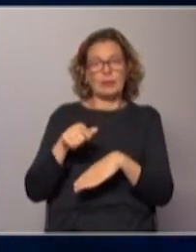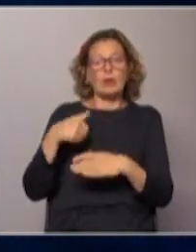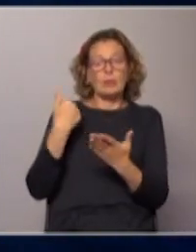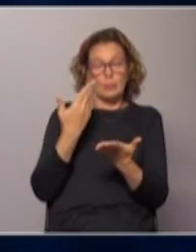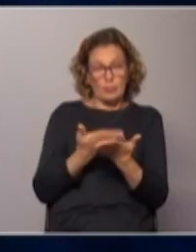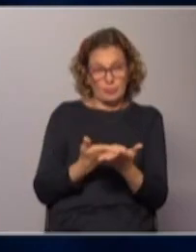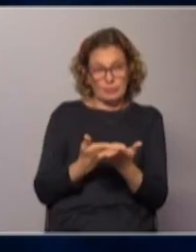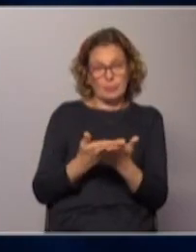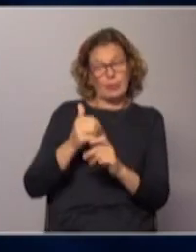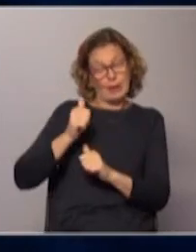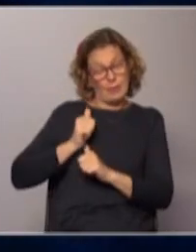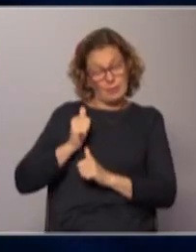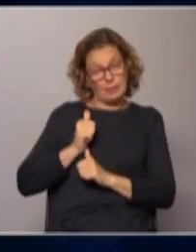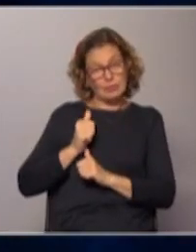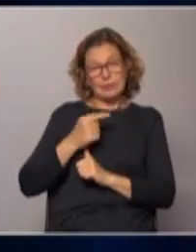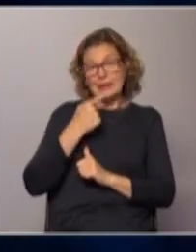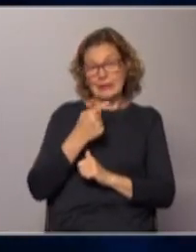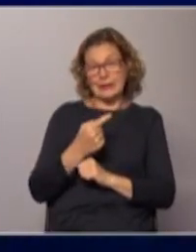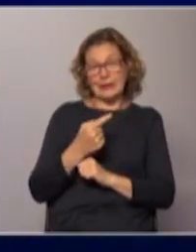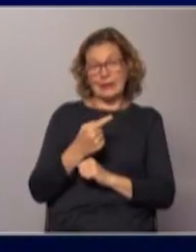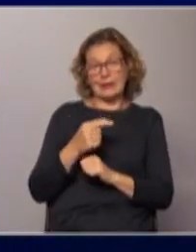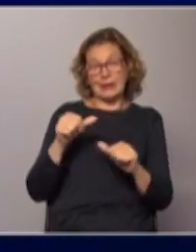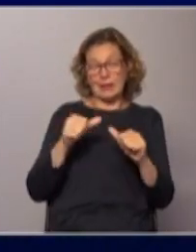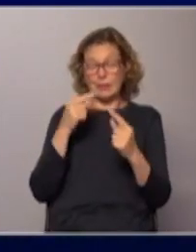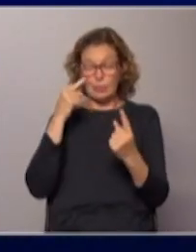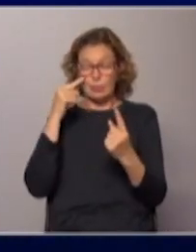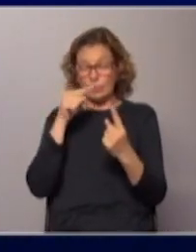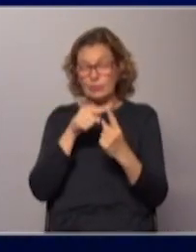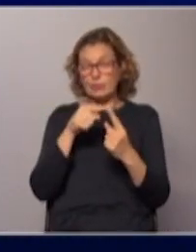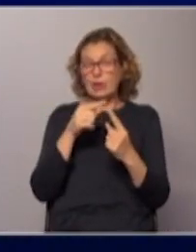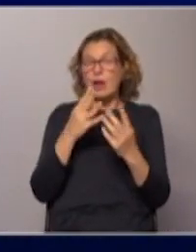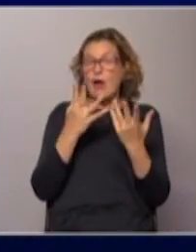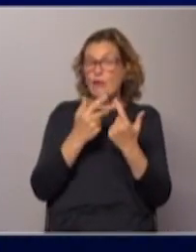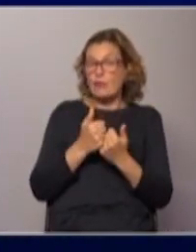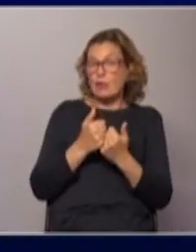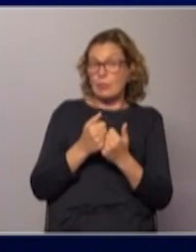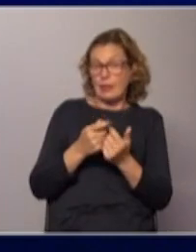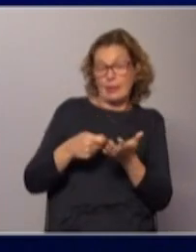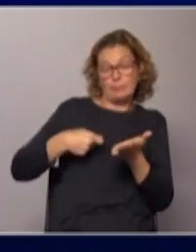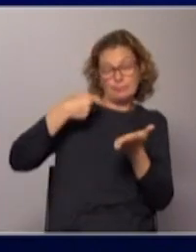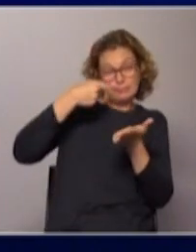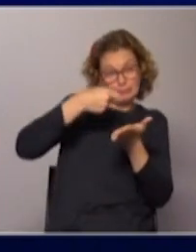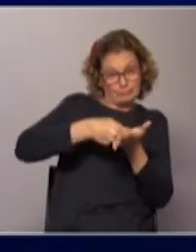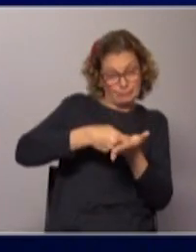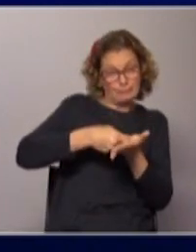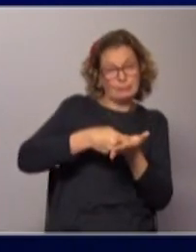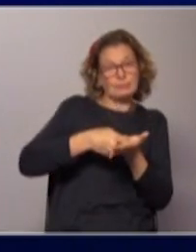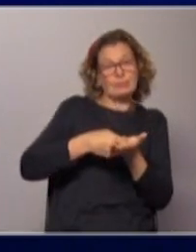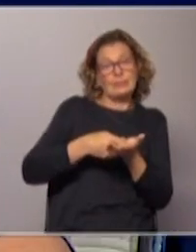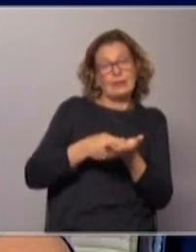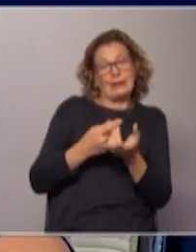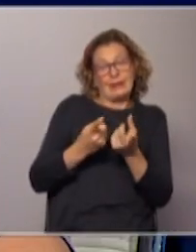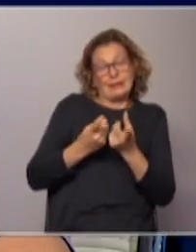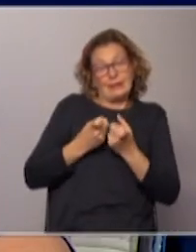la propuesta aéreo en el caso de cabildo abierto en realidad se hace foco en que la manera de obtener los recursos que serían